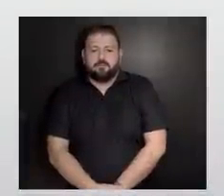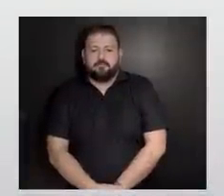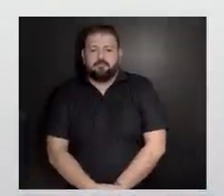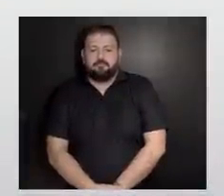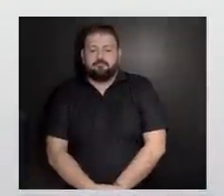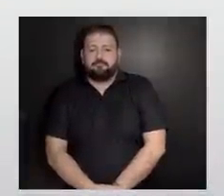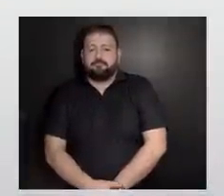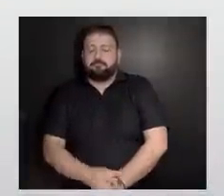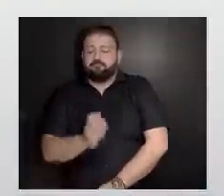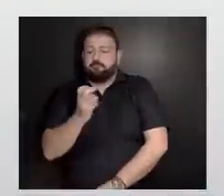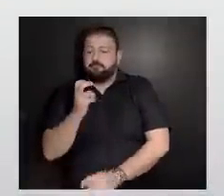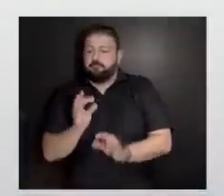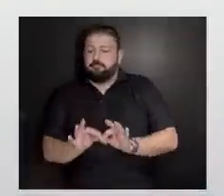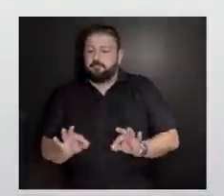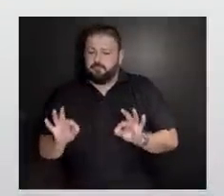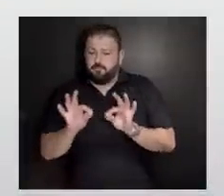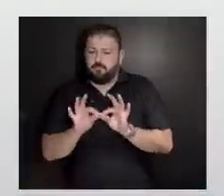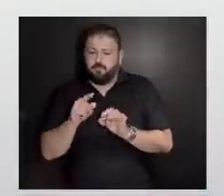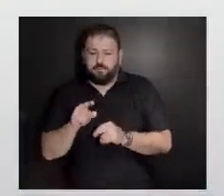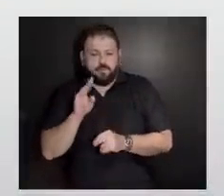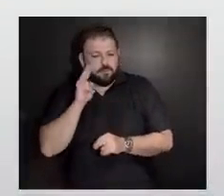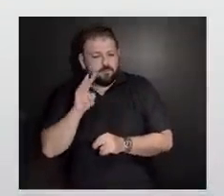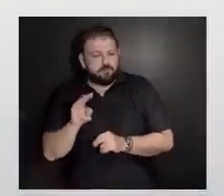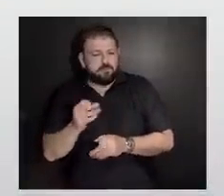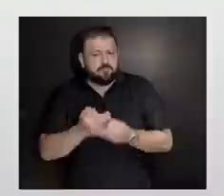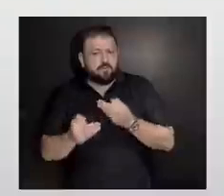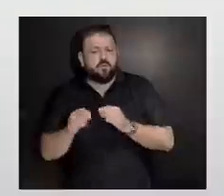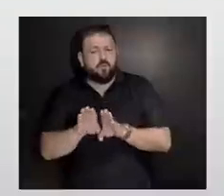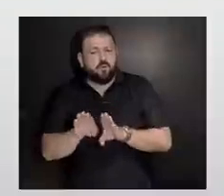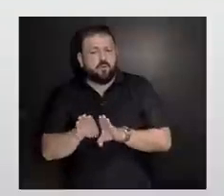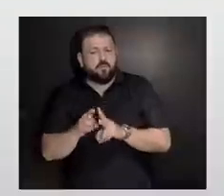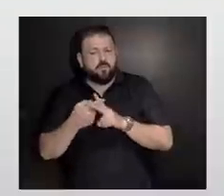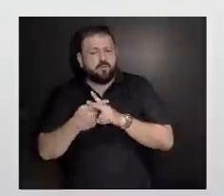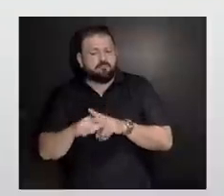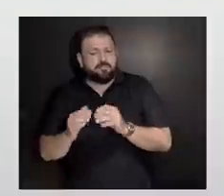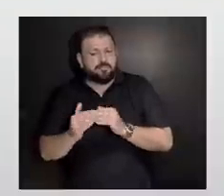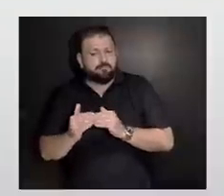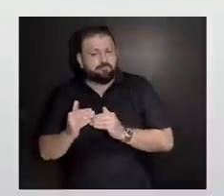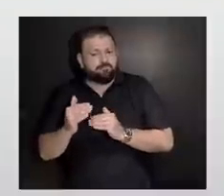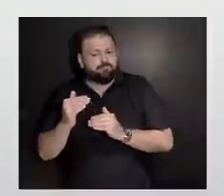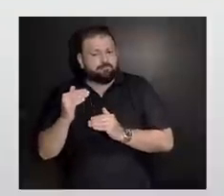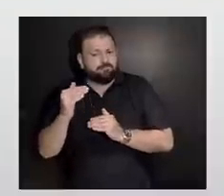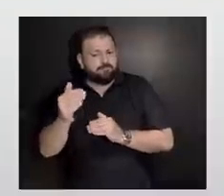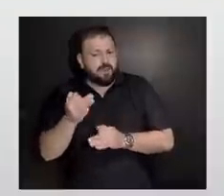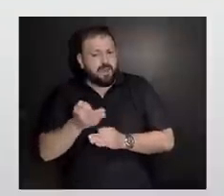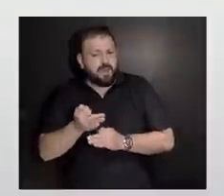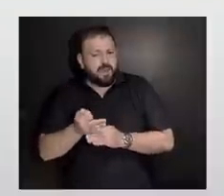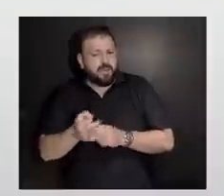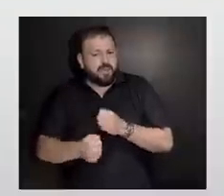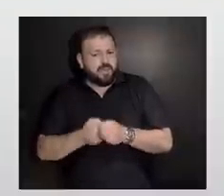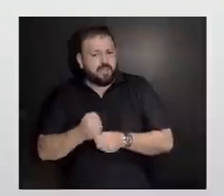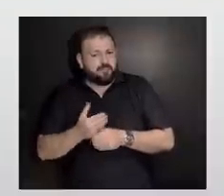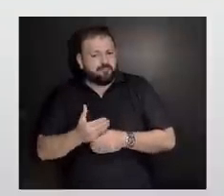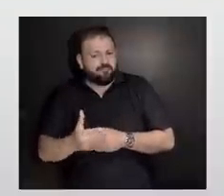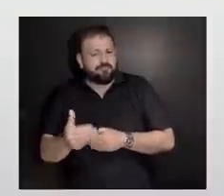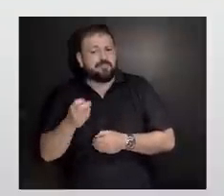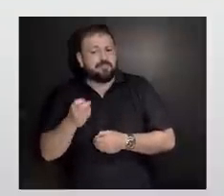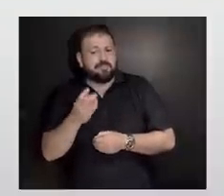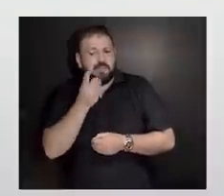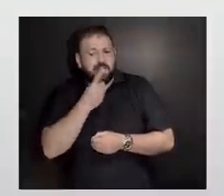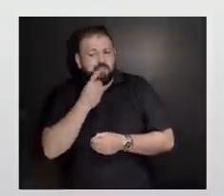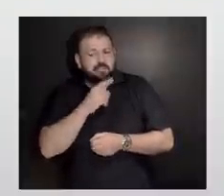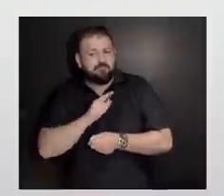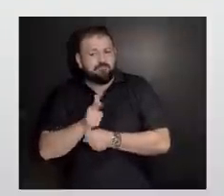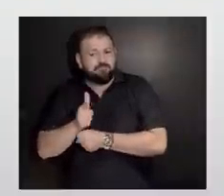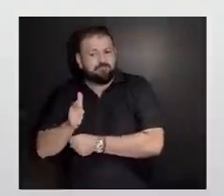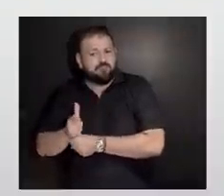Algo importante, hay que ver cómo ha aumentado en los últimos años pues la diabetes, ¿no?